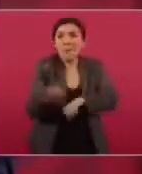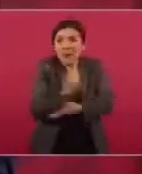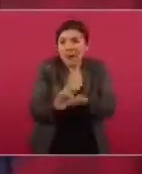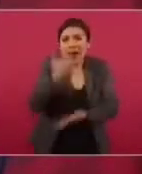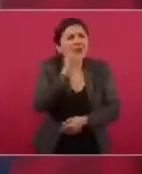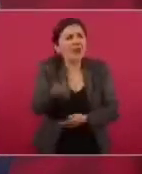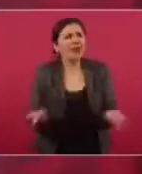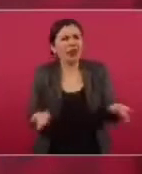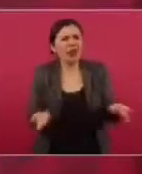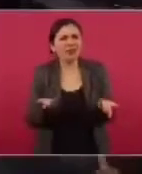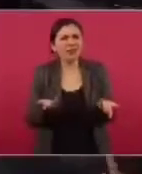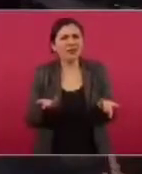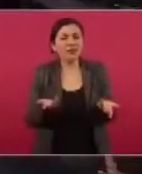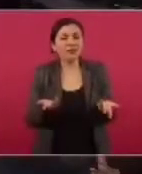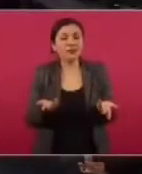Es que